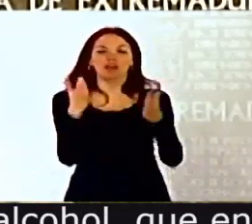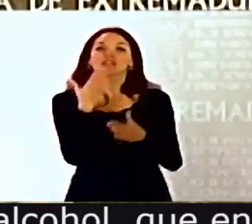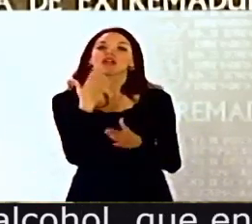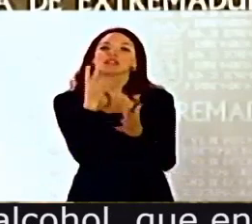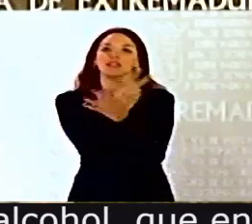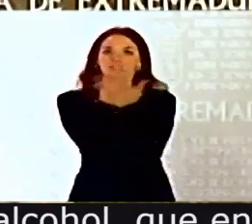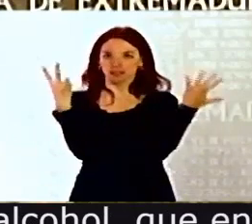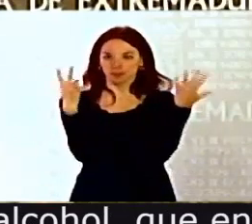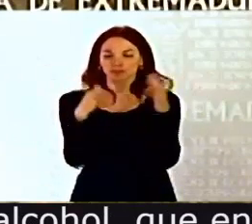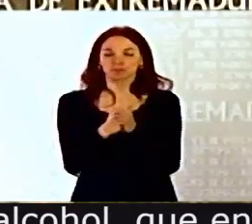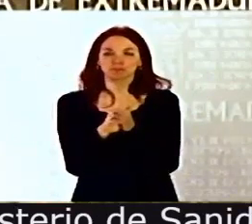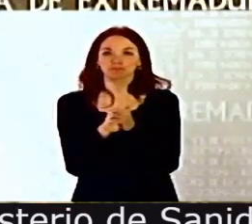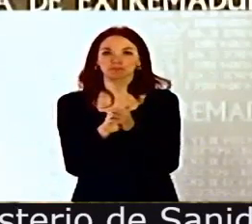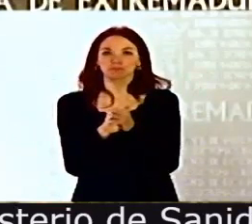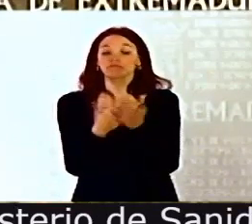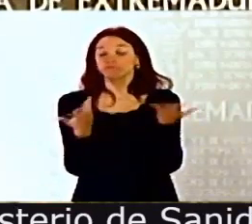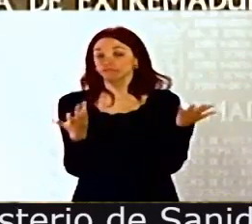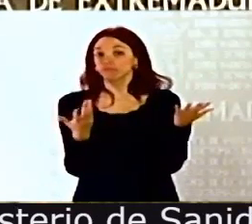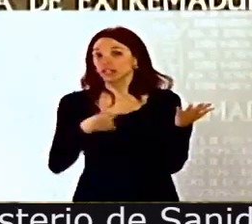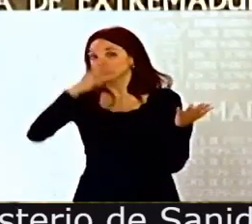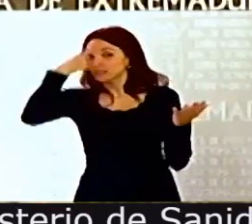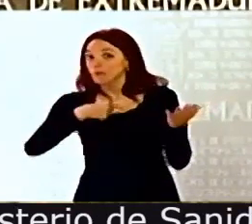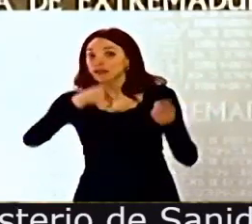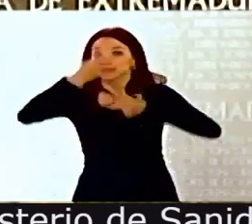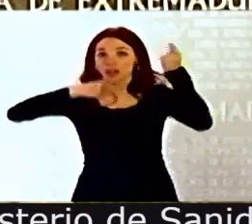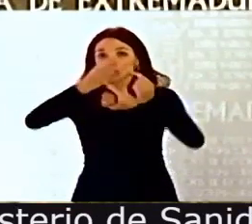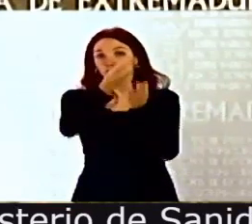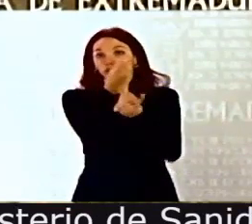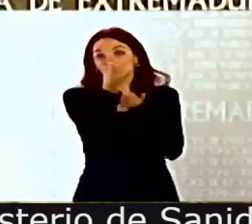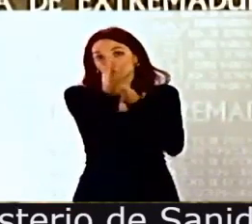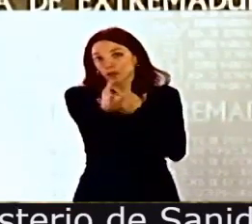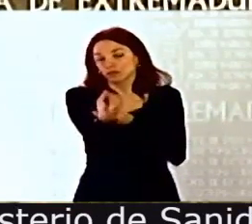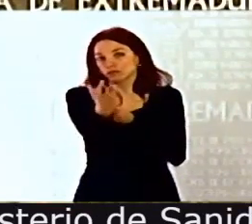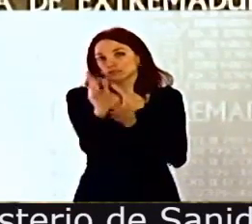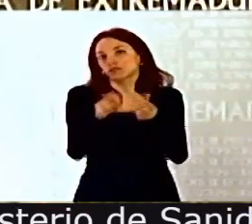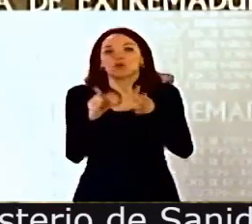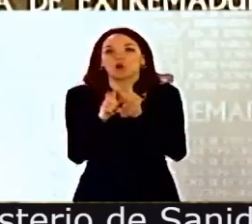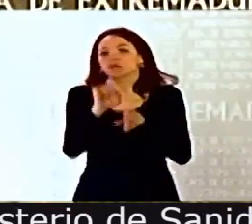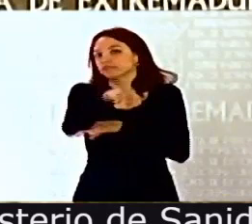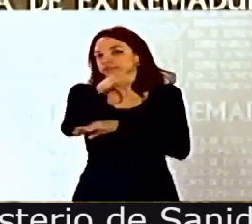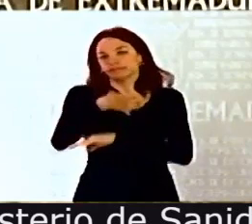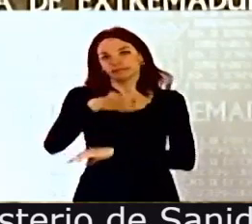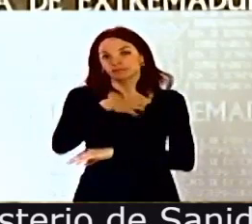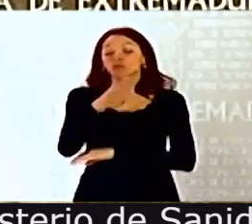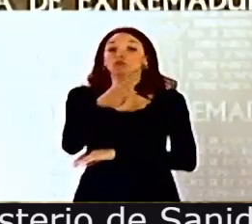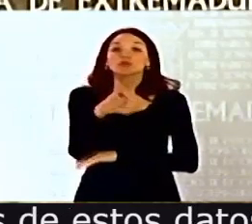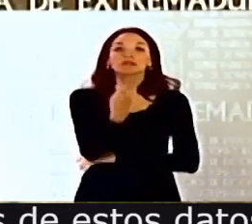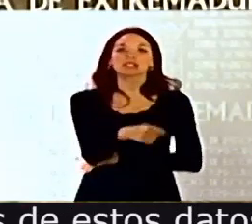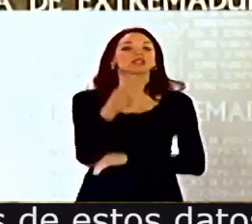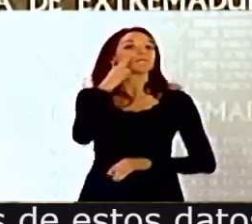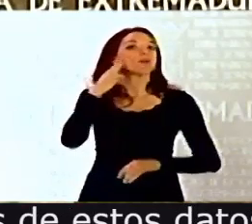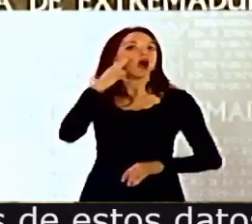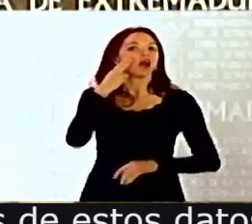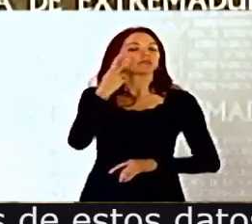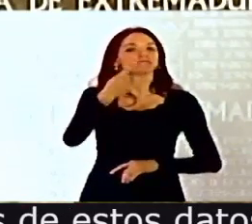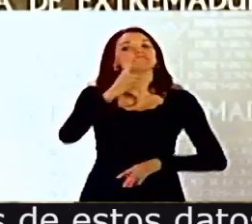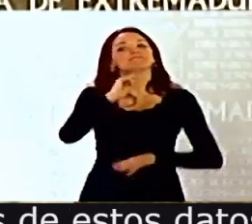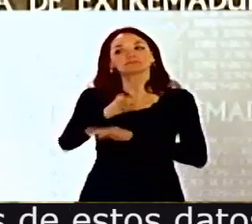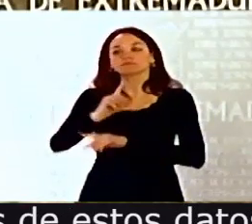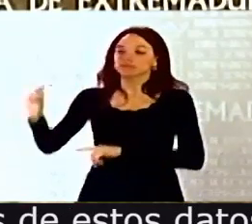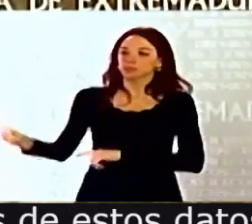años. Conocedores de estos datos, no podíamos mirar para otro lado y por eso el presidente Fernández Vara nos mandató a